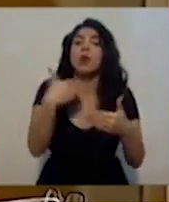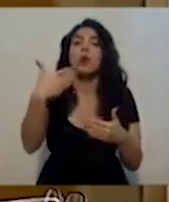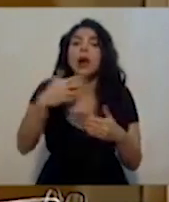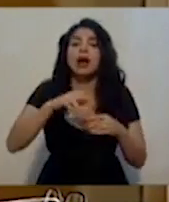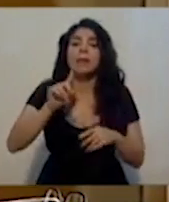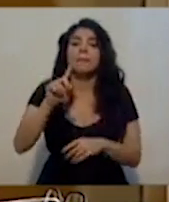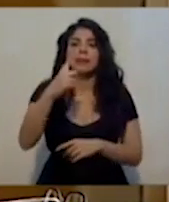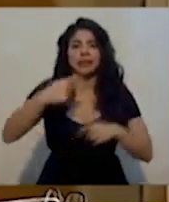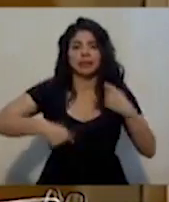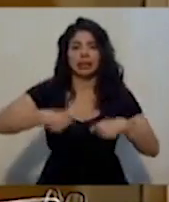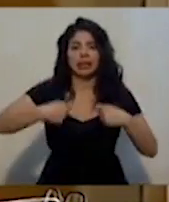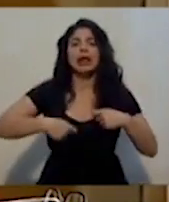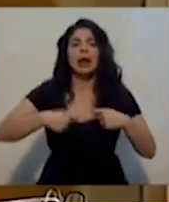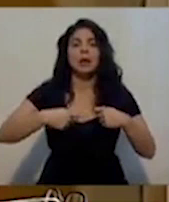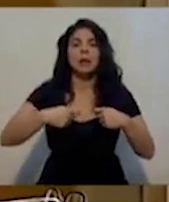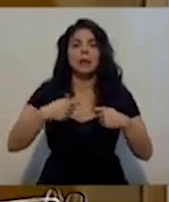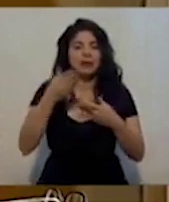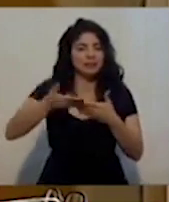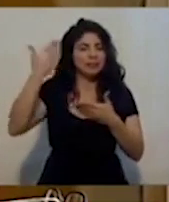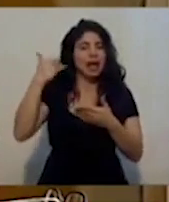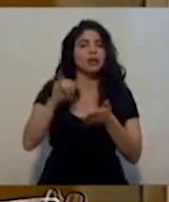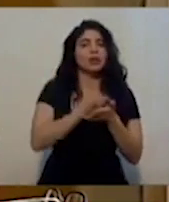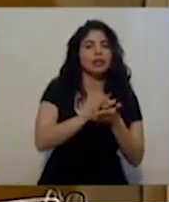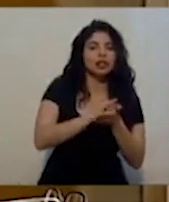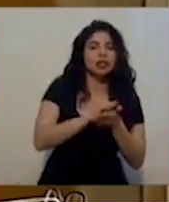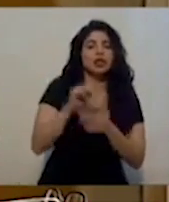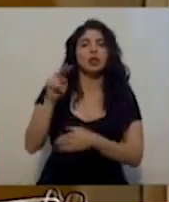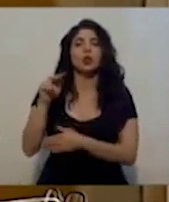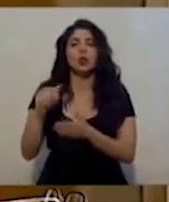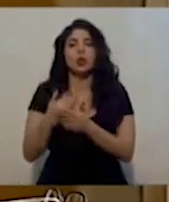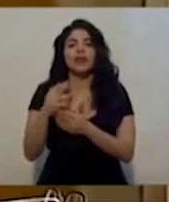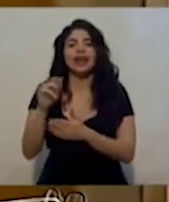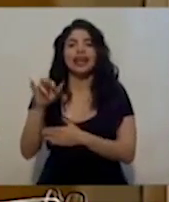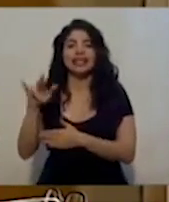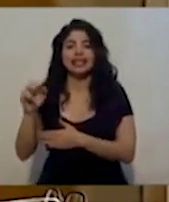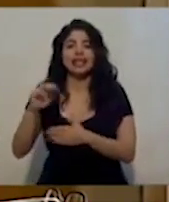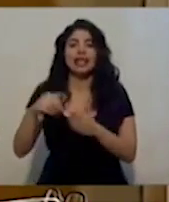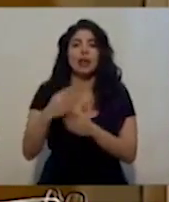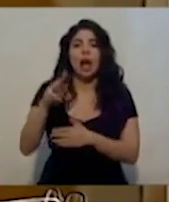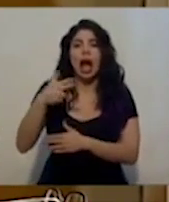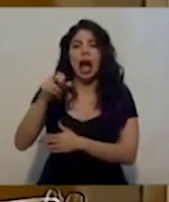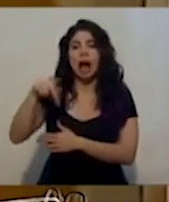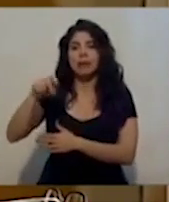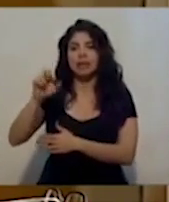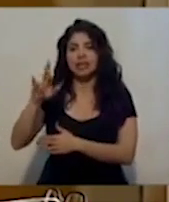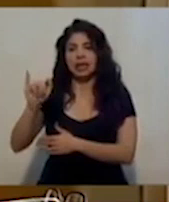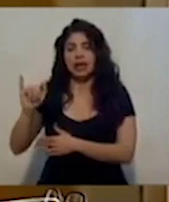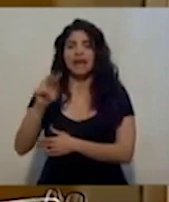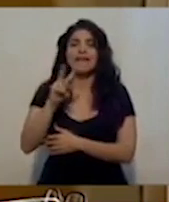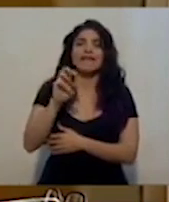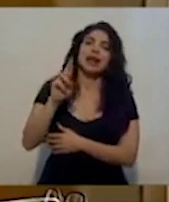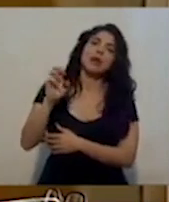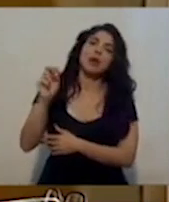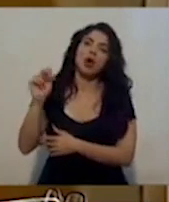se agregan a los anunciados que habían sido nueva york/nueva jersey nuevo hampshire vermont maine